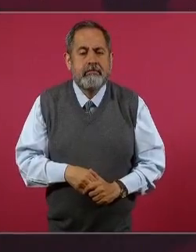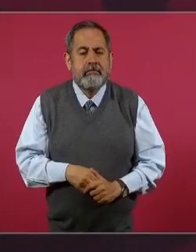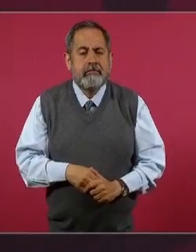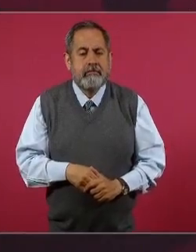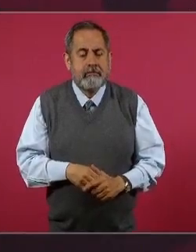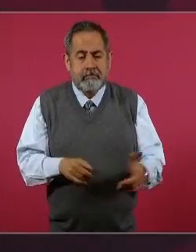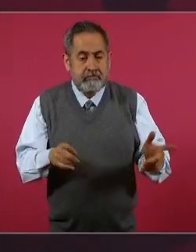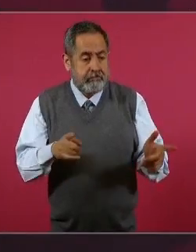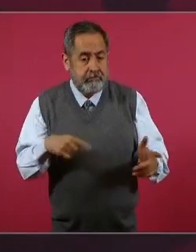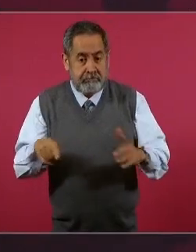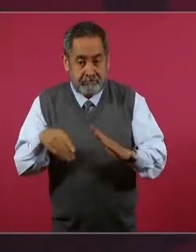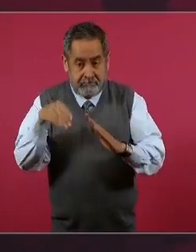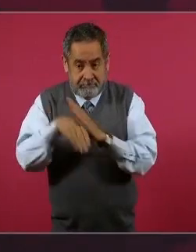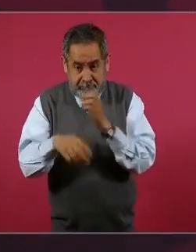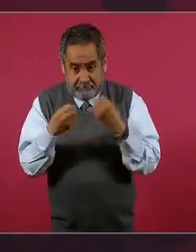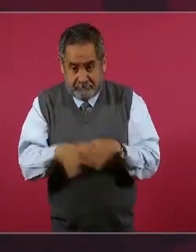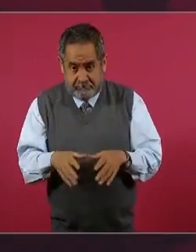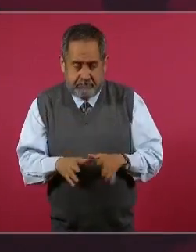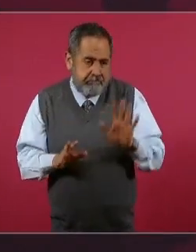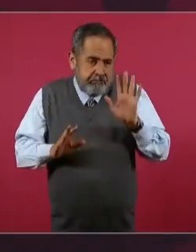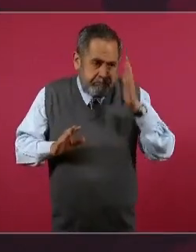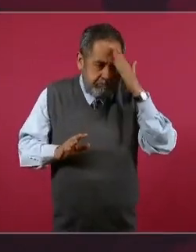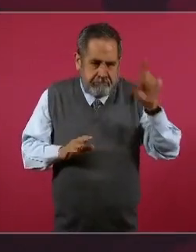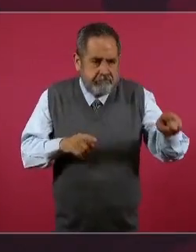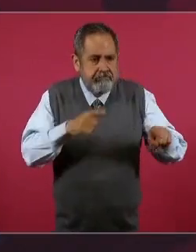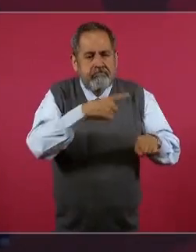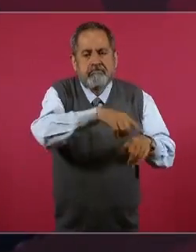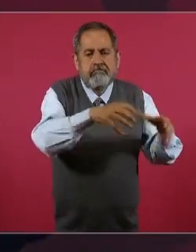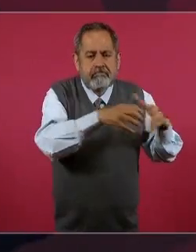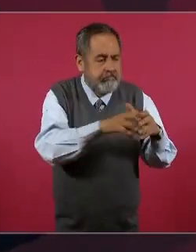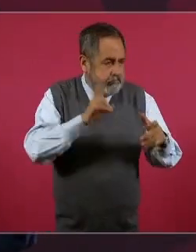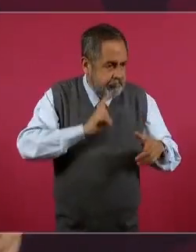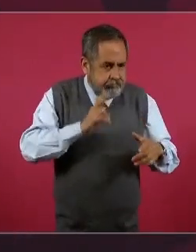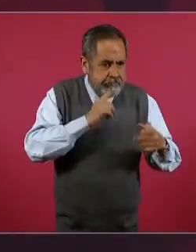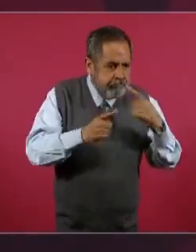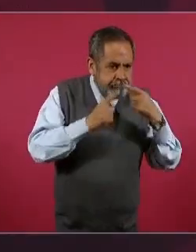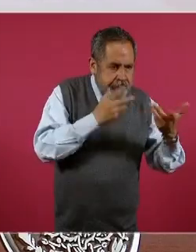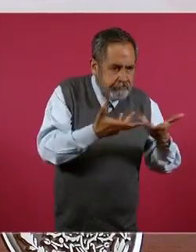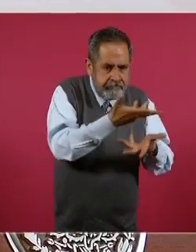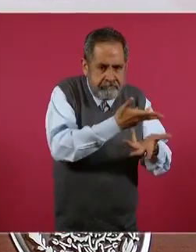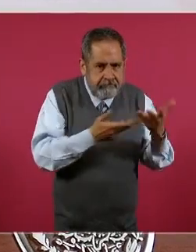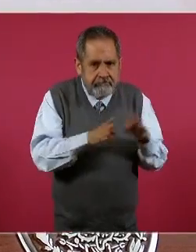No, sería bueno que nos dijera, a ver,